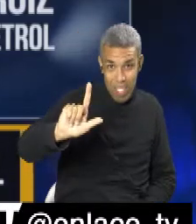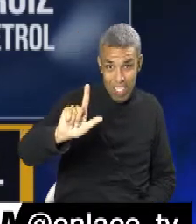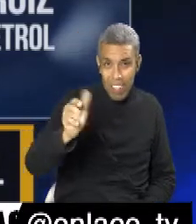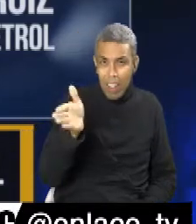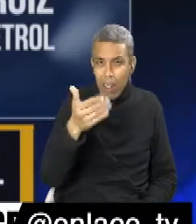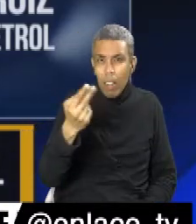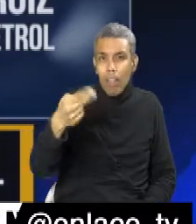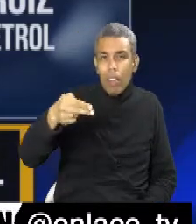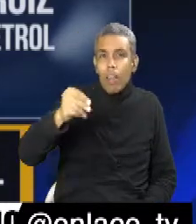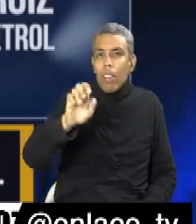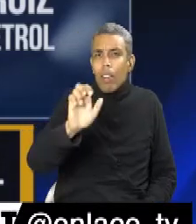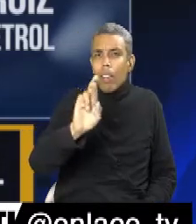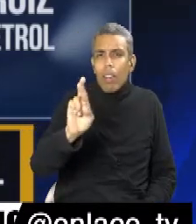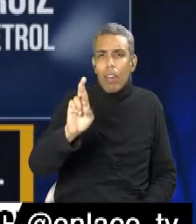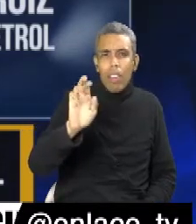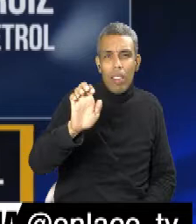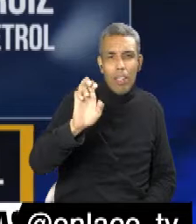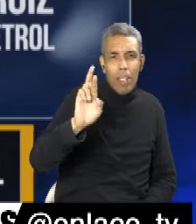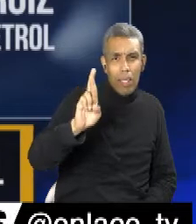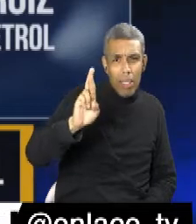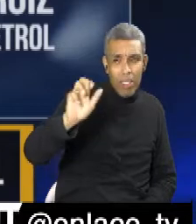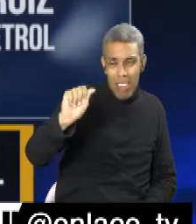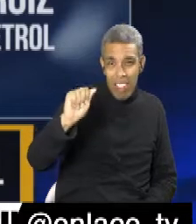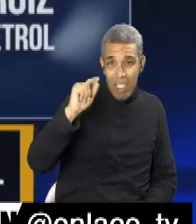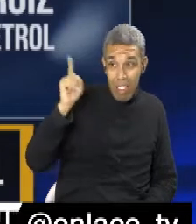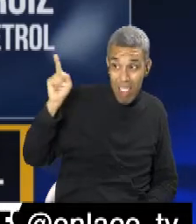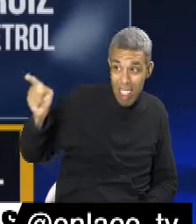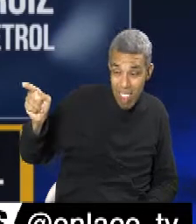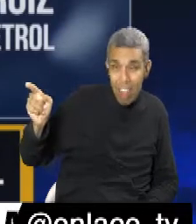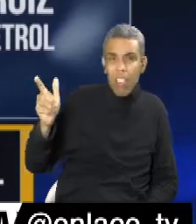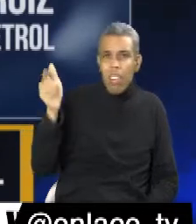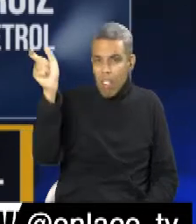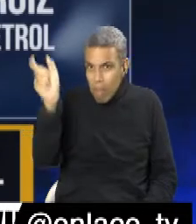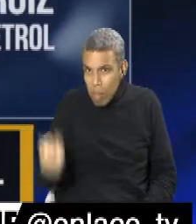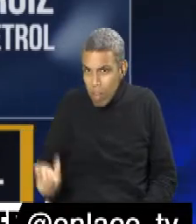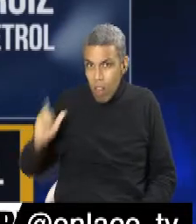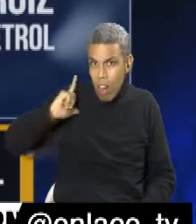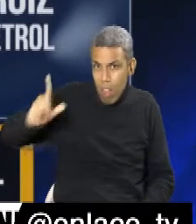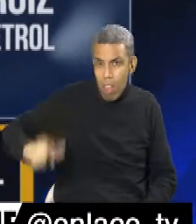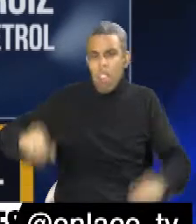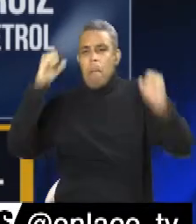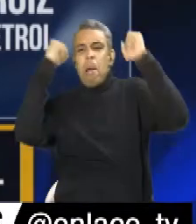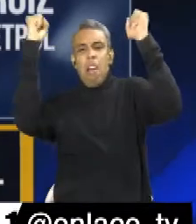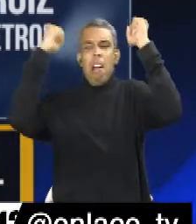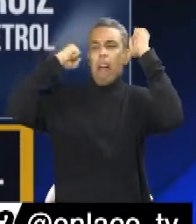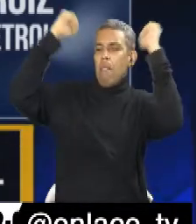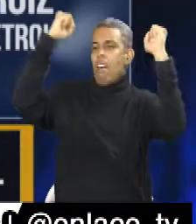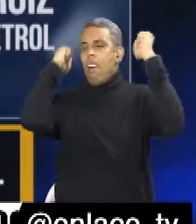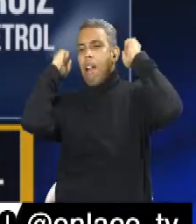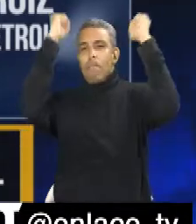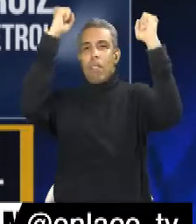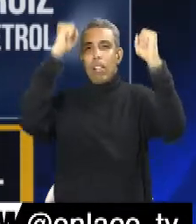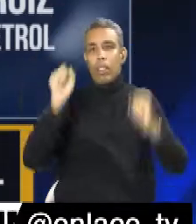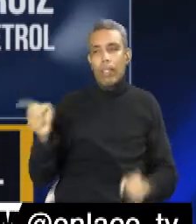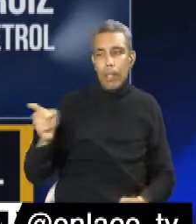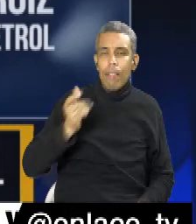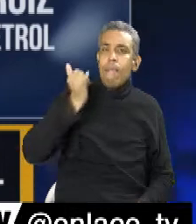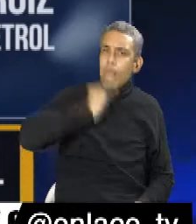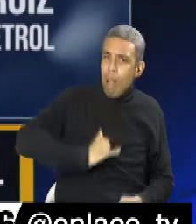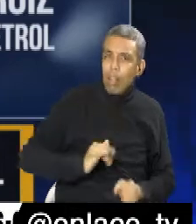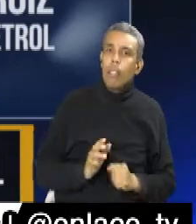Diamante, el cual nos tiene obstaculizado el normal desarrollo de las operaciones de las estaciones Santos y